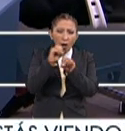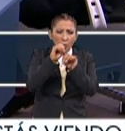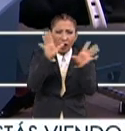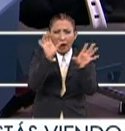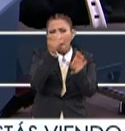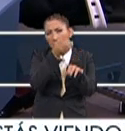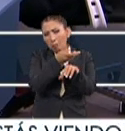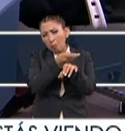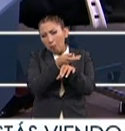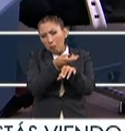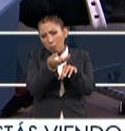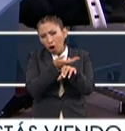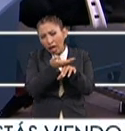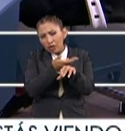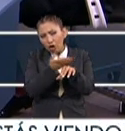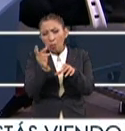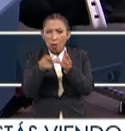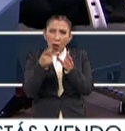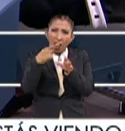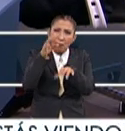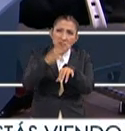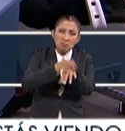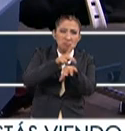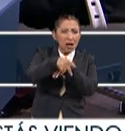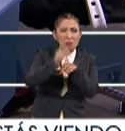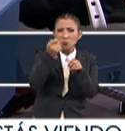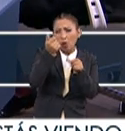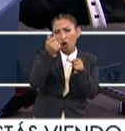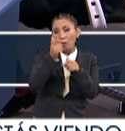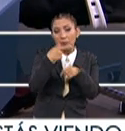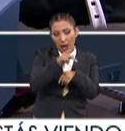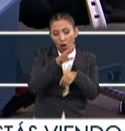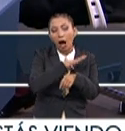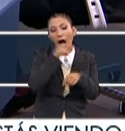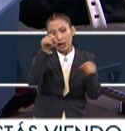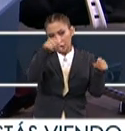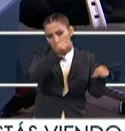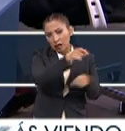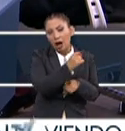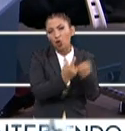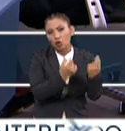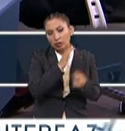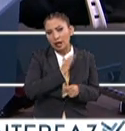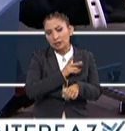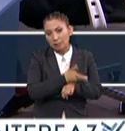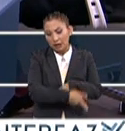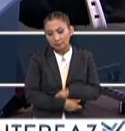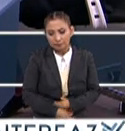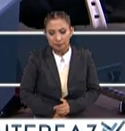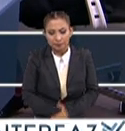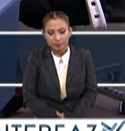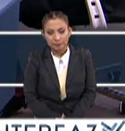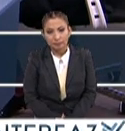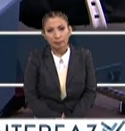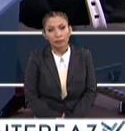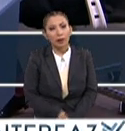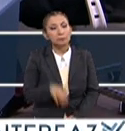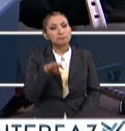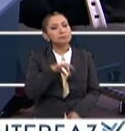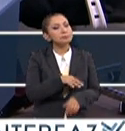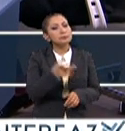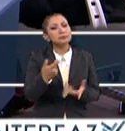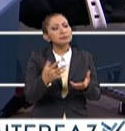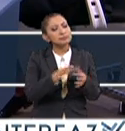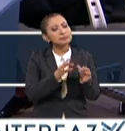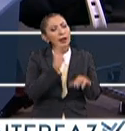clara nosotros, es menos frecuente el cáncer de piel aquí en nosotros, pero no, sí existe también el cáncer de piel aquí. Sí. Doctor, platíquenos un